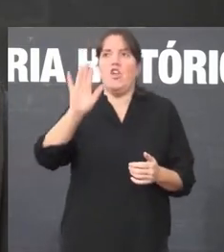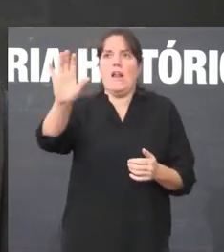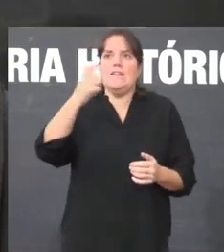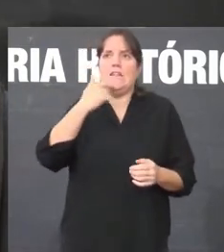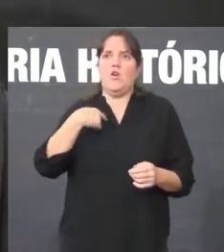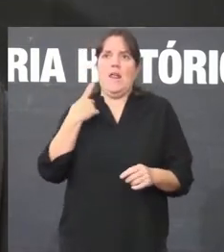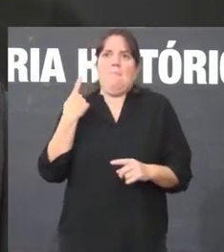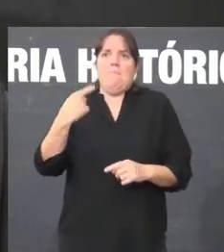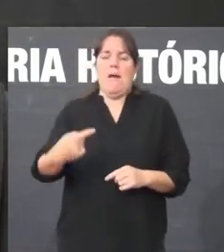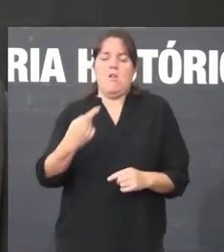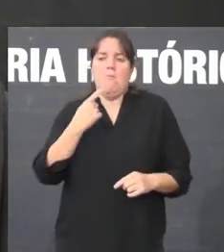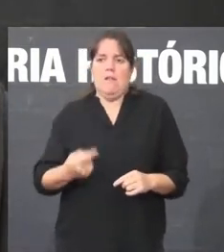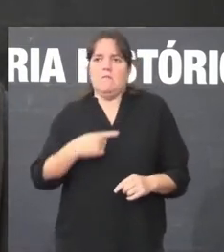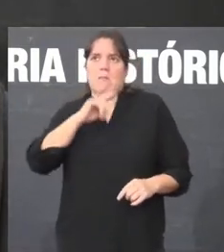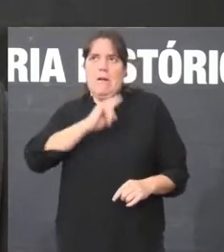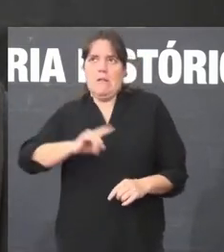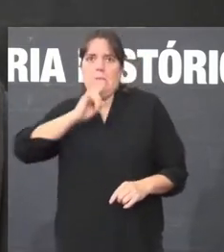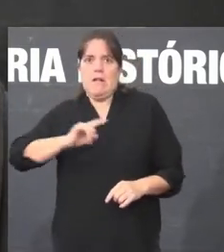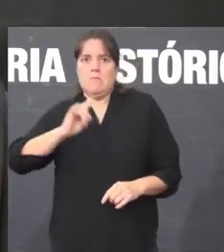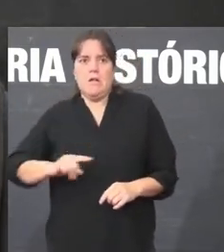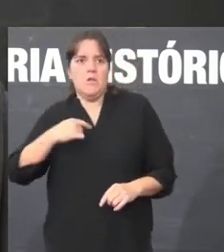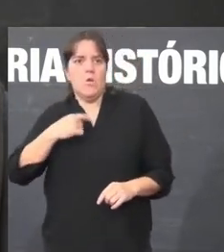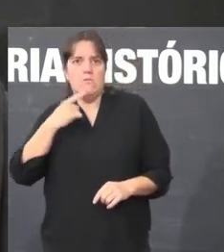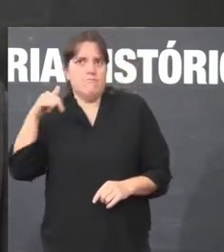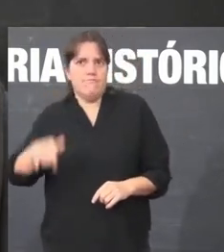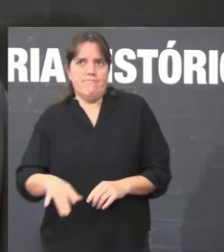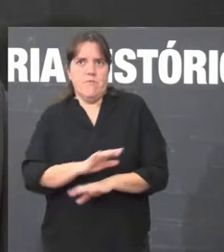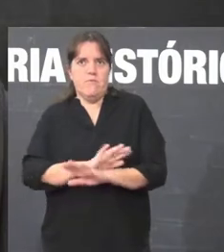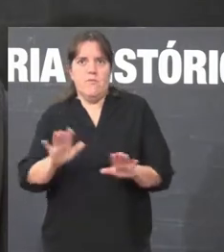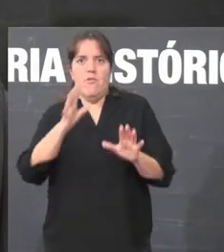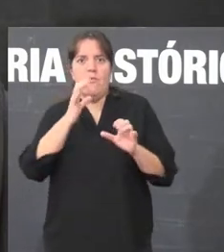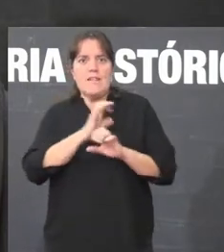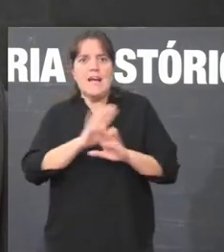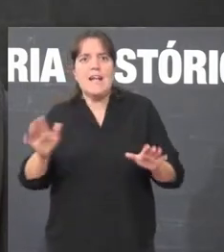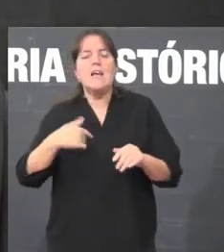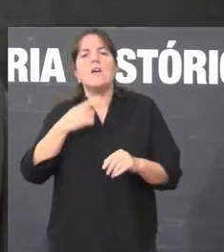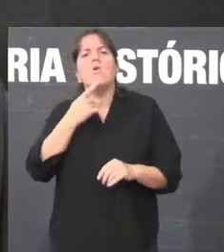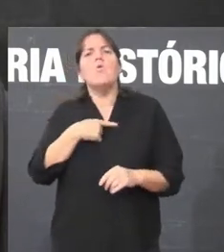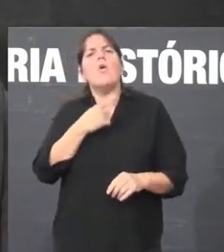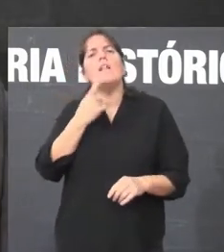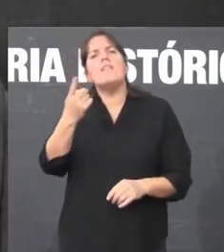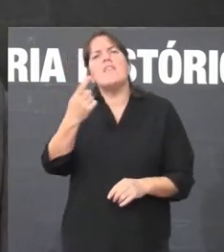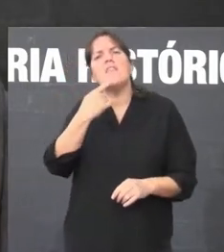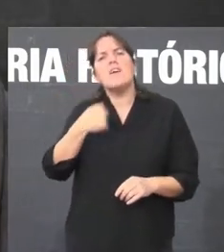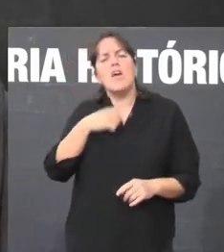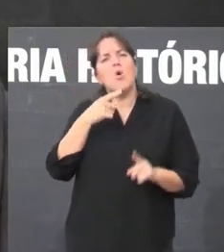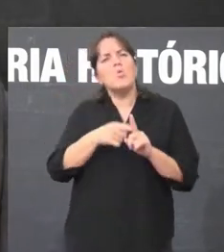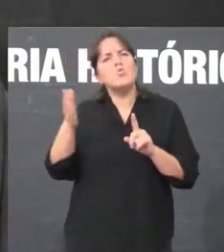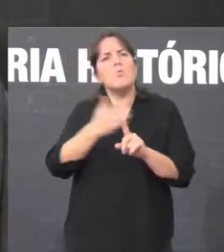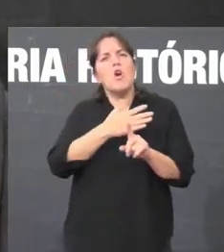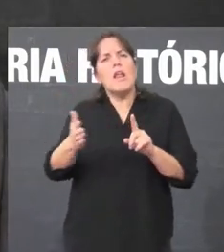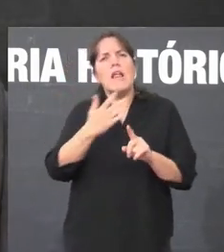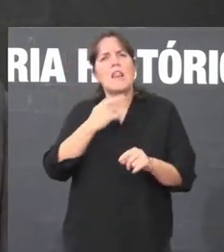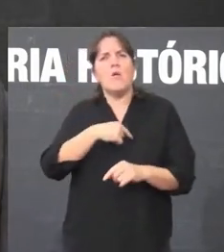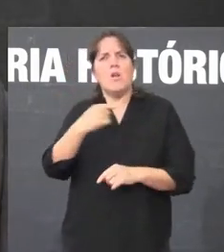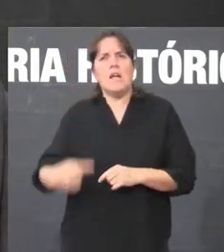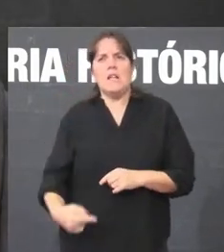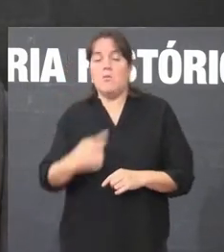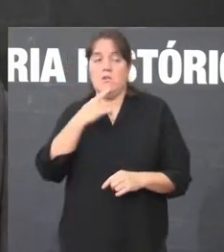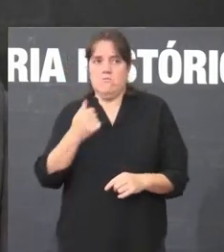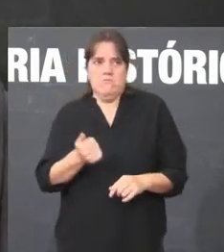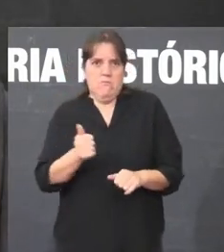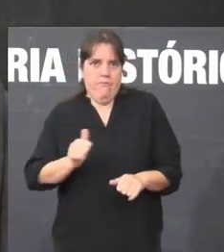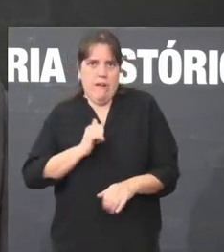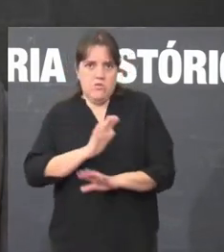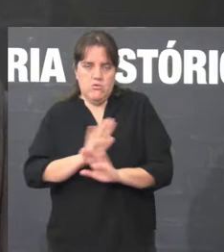máis malo todavía, rupturista, néganse de forma reiterada a condenar o uso da violencia, absolutamente falso. Comparten